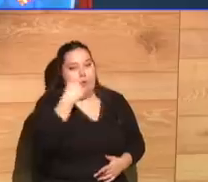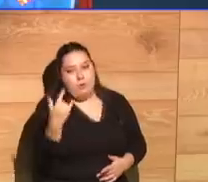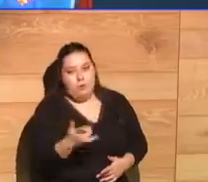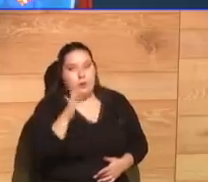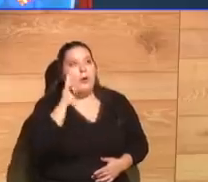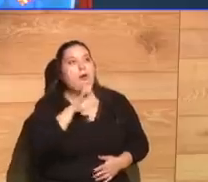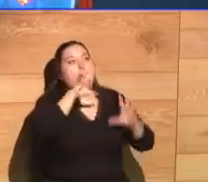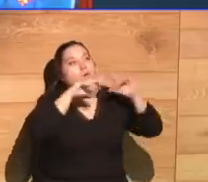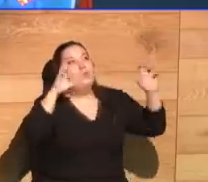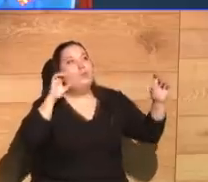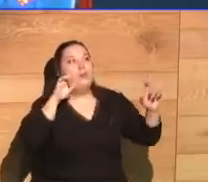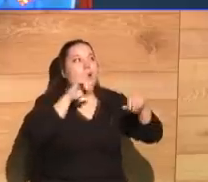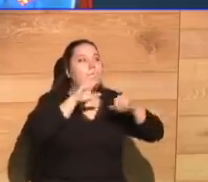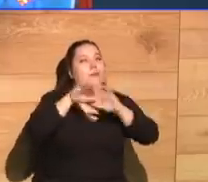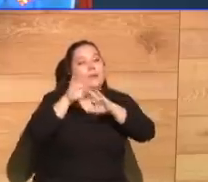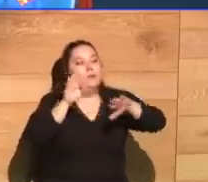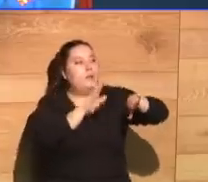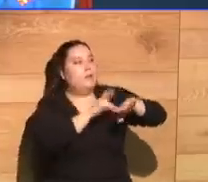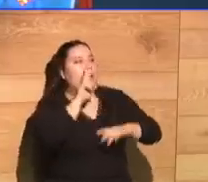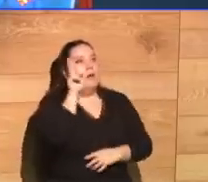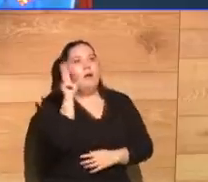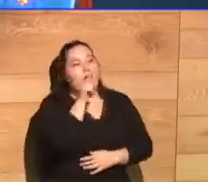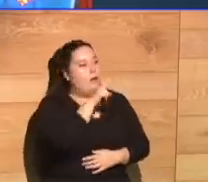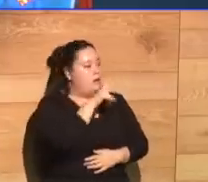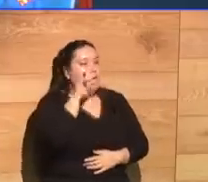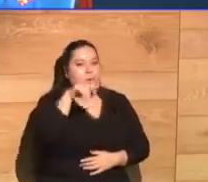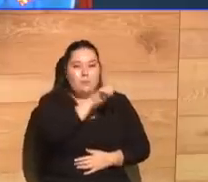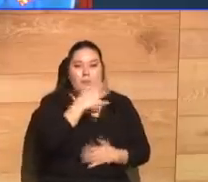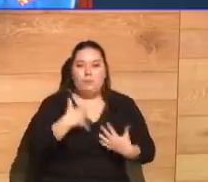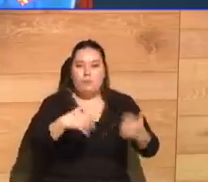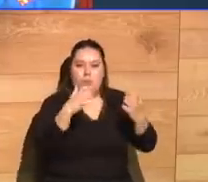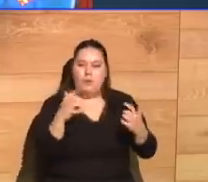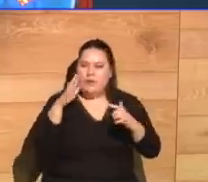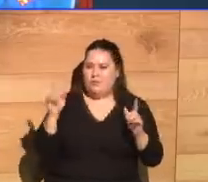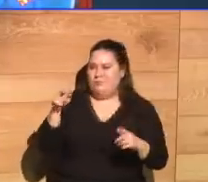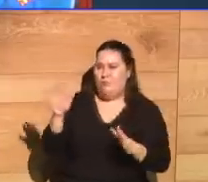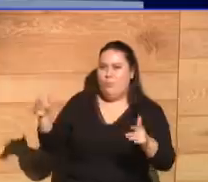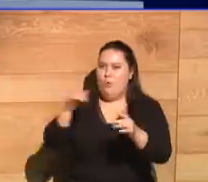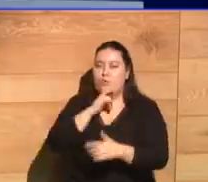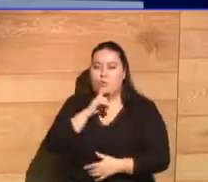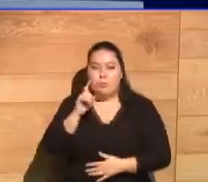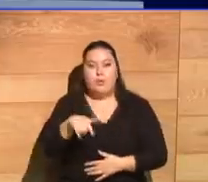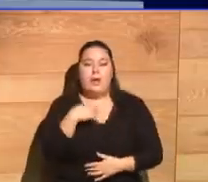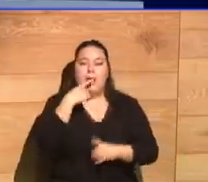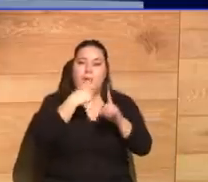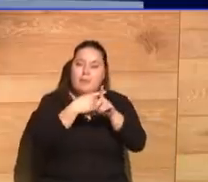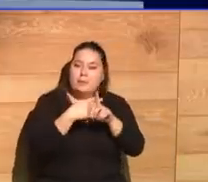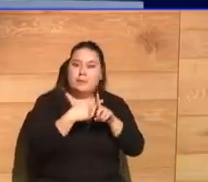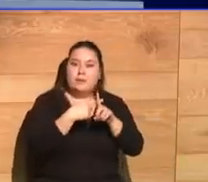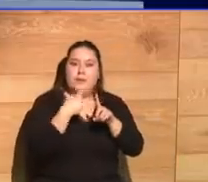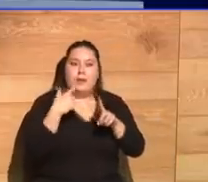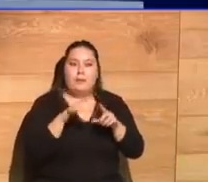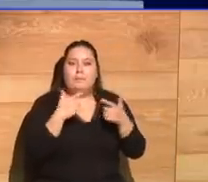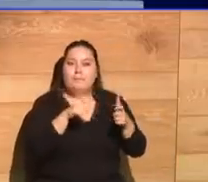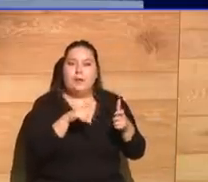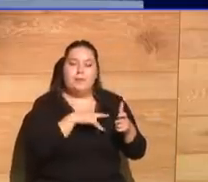mira las nubes alrededor, a derecha e izquierda, vamos a sentir la fascinación del público, que se va a preguntar qué es eso de volar. Además, va creciendo la parte amorosa